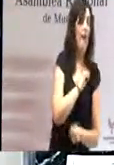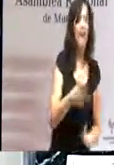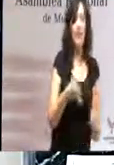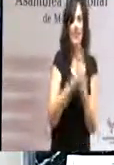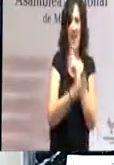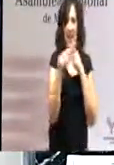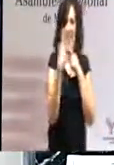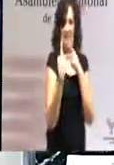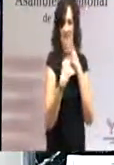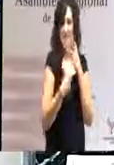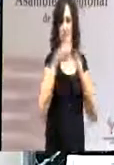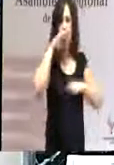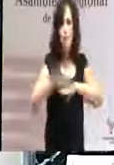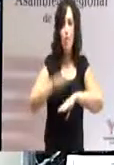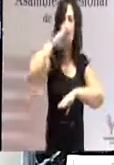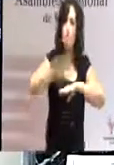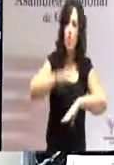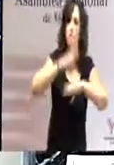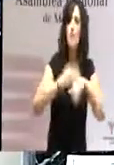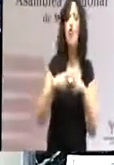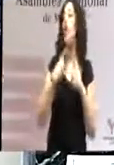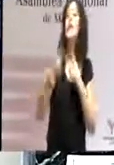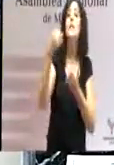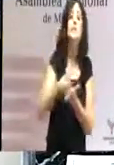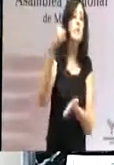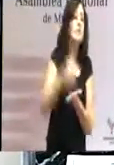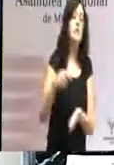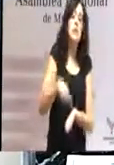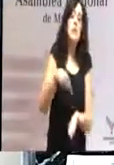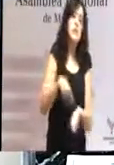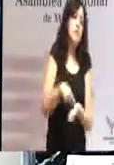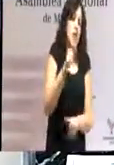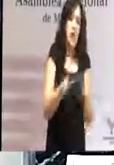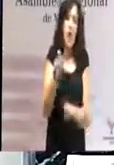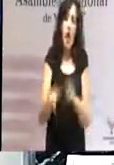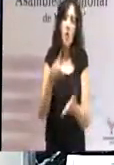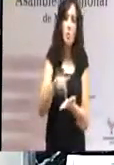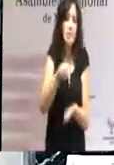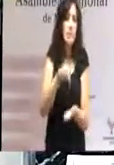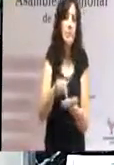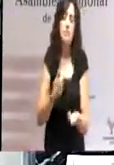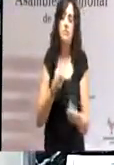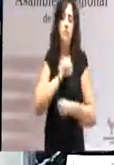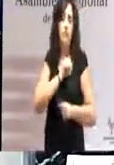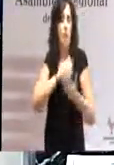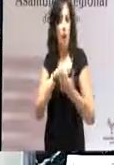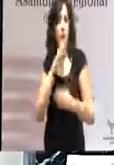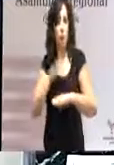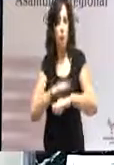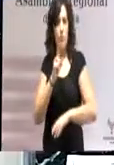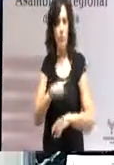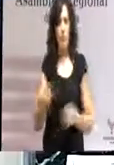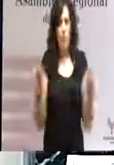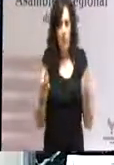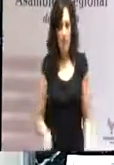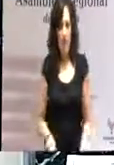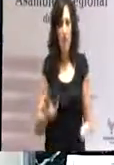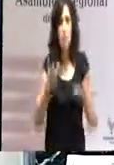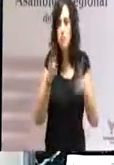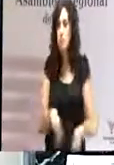que cumplan lo que es un clamor por parte de los ciudadanos. Nunca ha habido un modelo eficaz de planificación de estructuras. Se